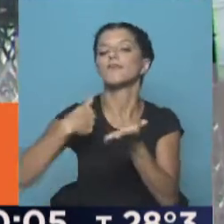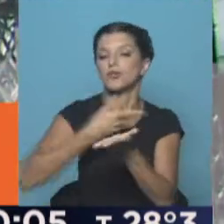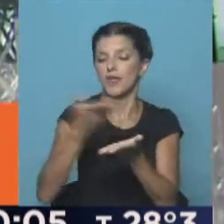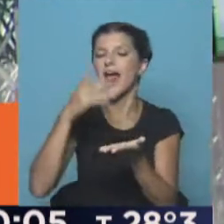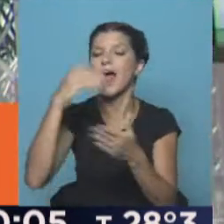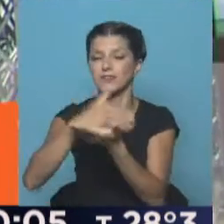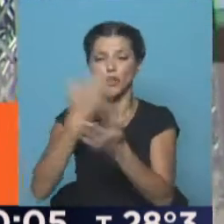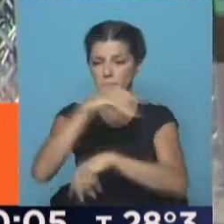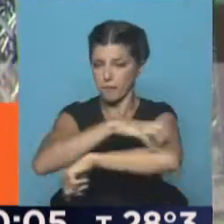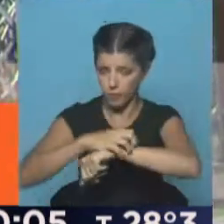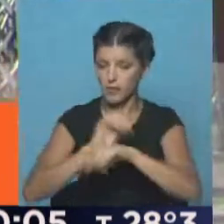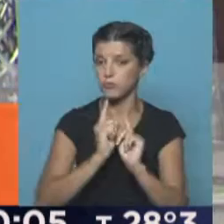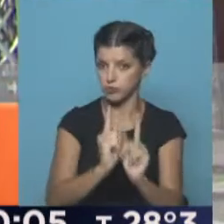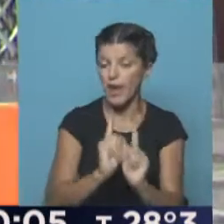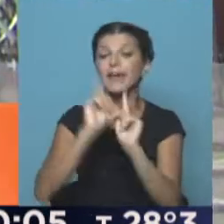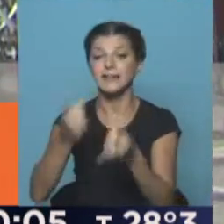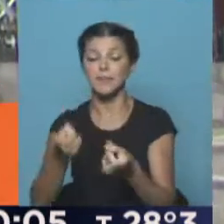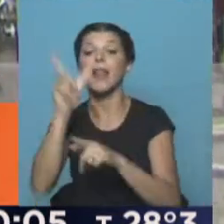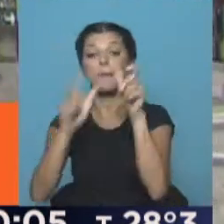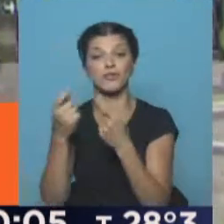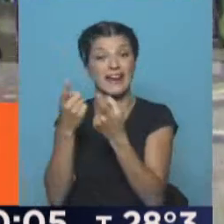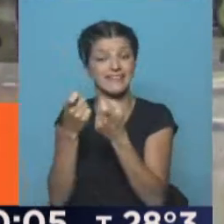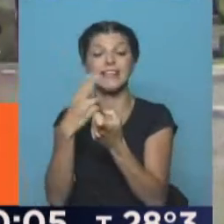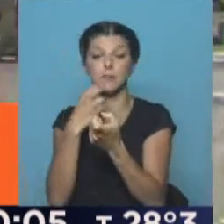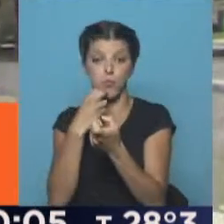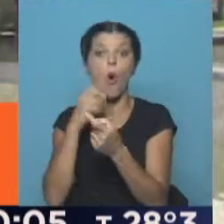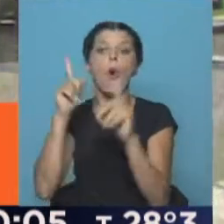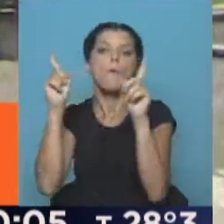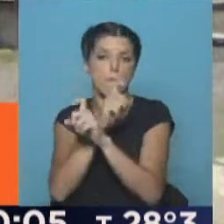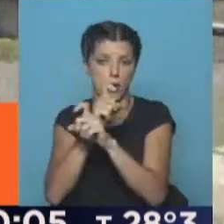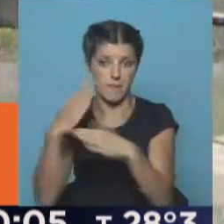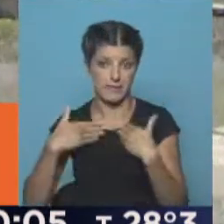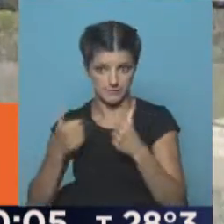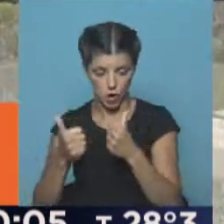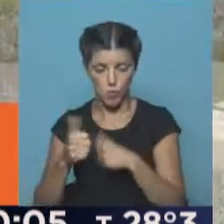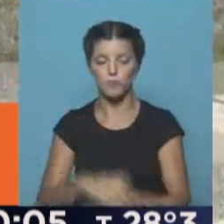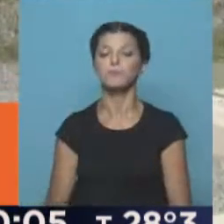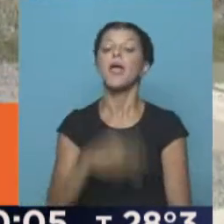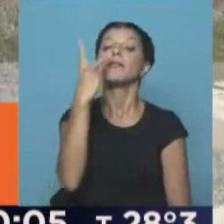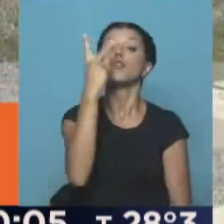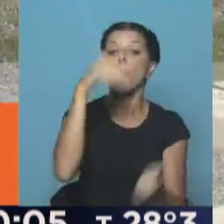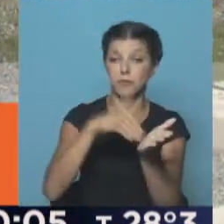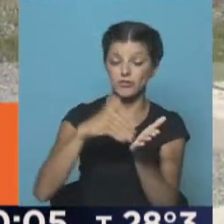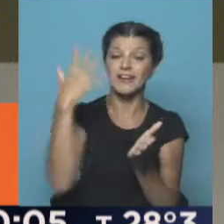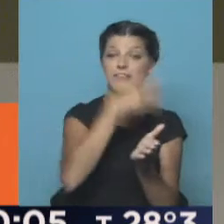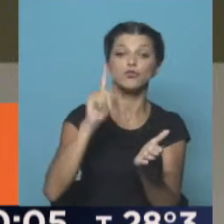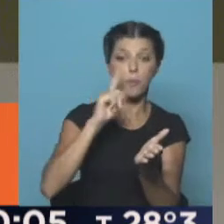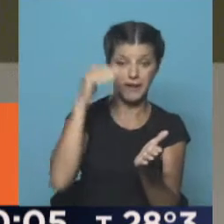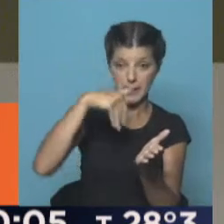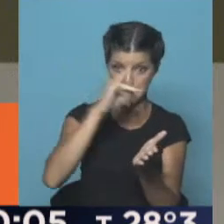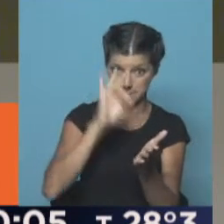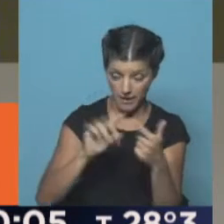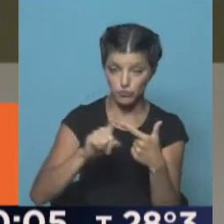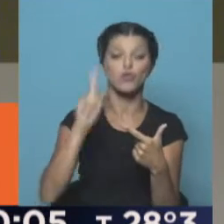vulnerables y los electrodependientes el número de usuarios que la recibe aumentó de 2 millones y medio en marzo de